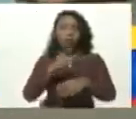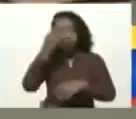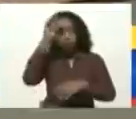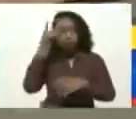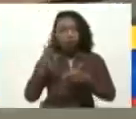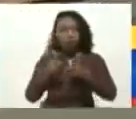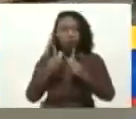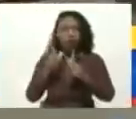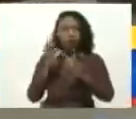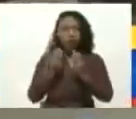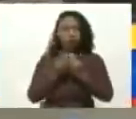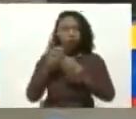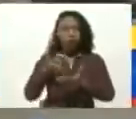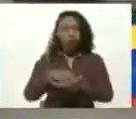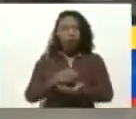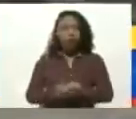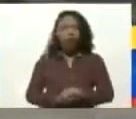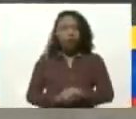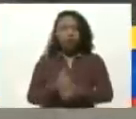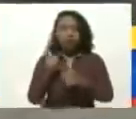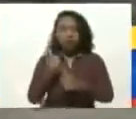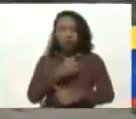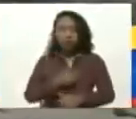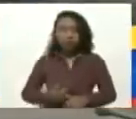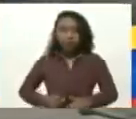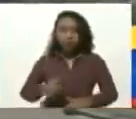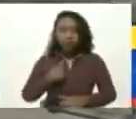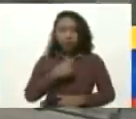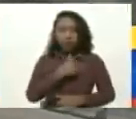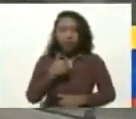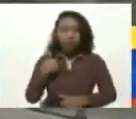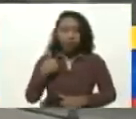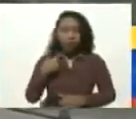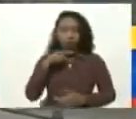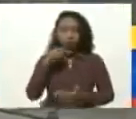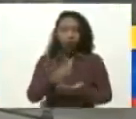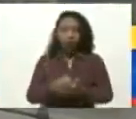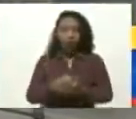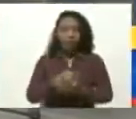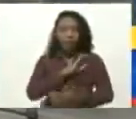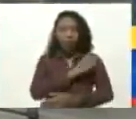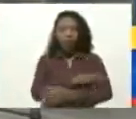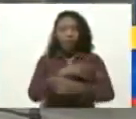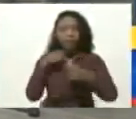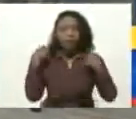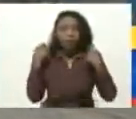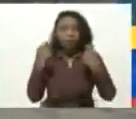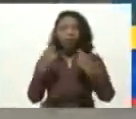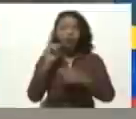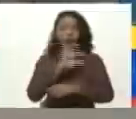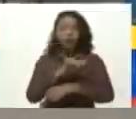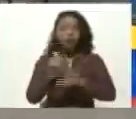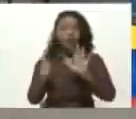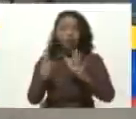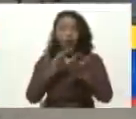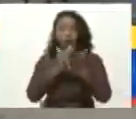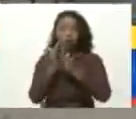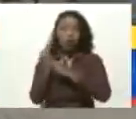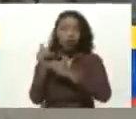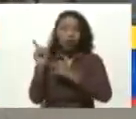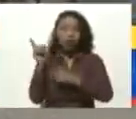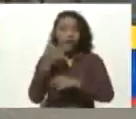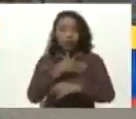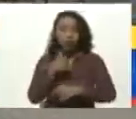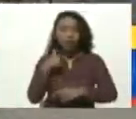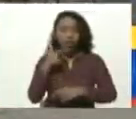estado. Bien, presidente, también yo quiero que en nombre del Poder Popular de las 56 comunidades, ella quiere